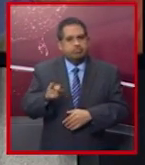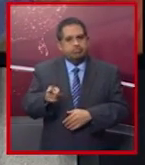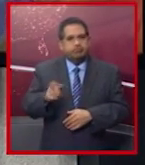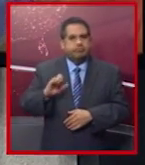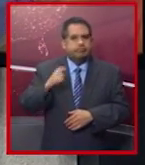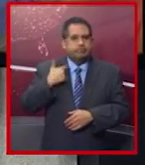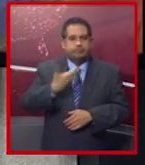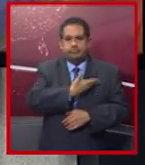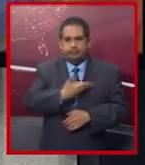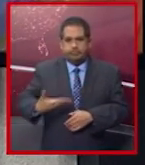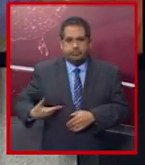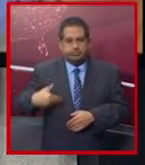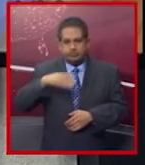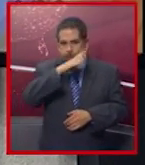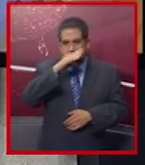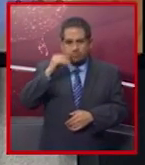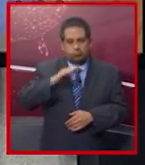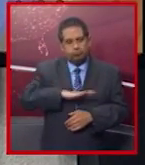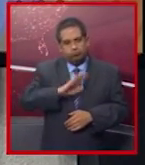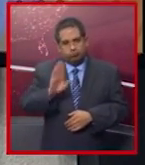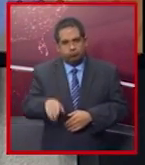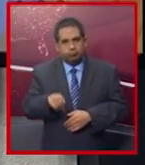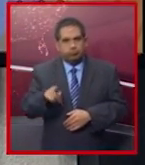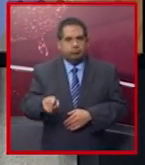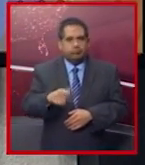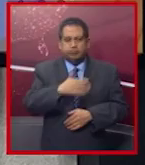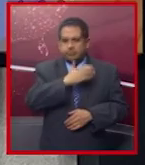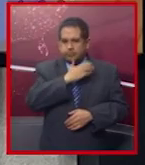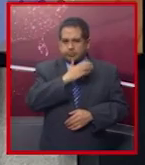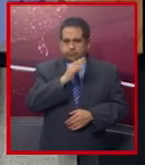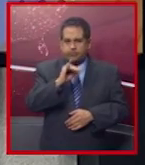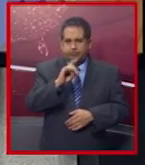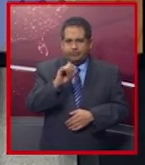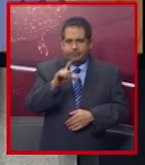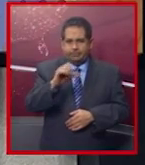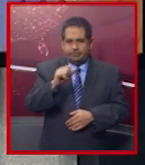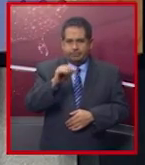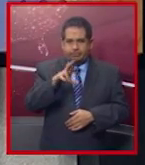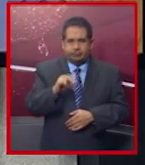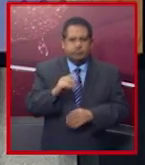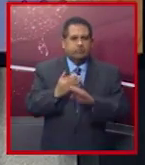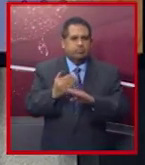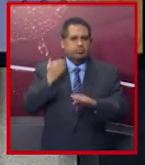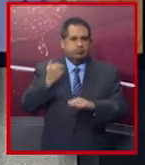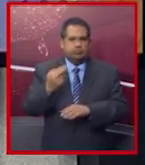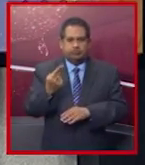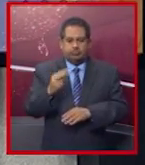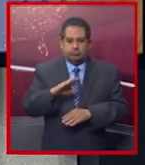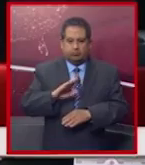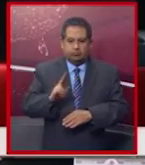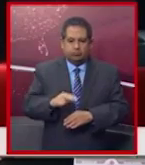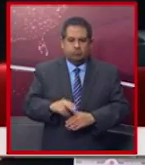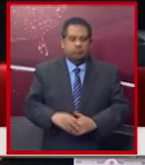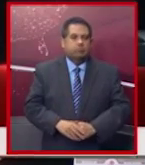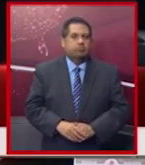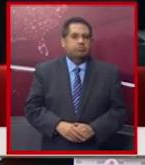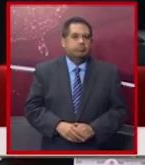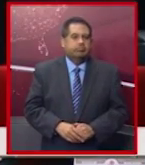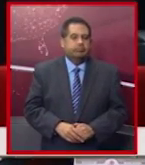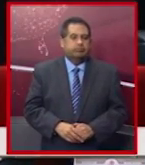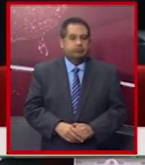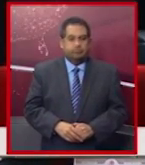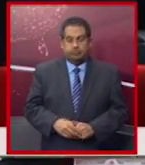del expresidente de Cuba, el comandante Fidel Castro Ruz, acaecido el pasado 25 de noviembre. A propuesta